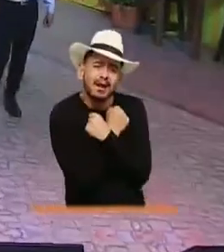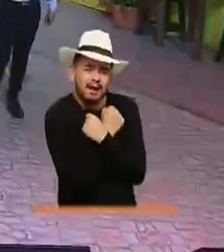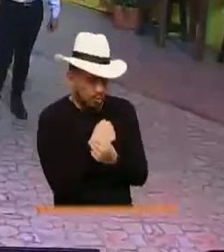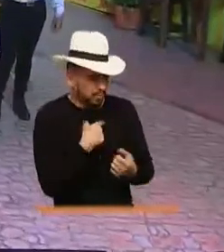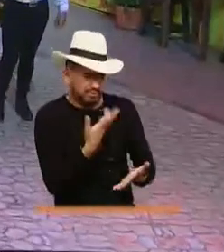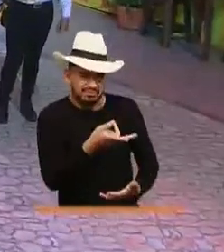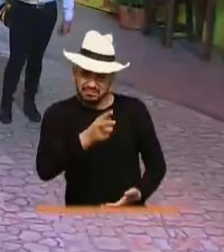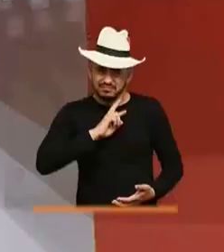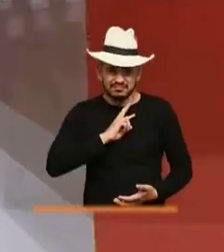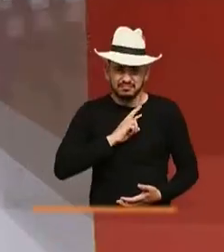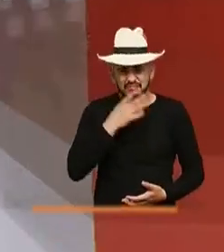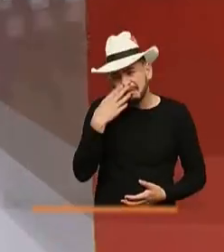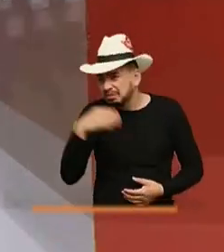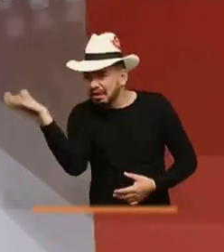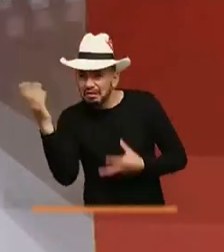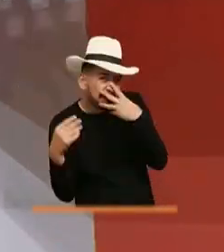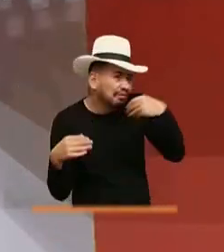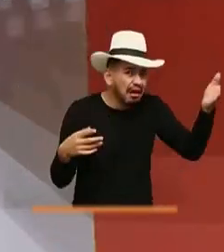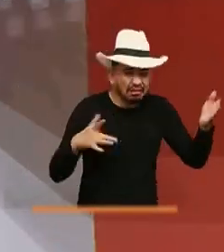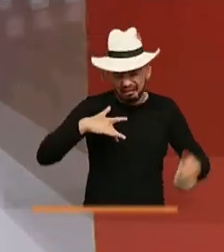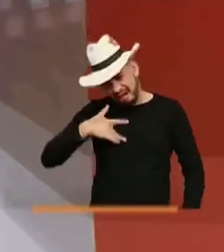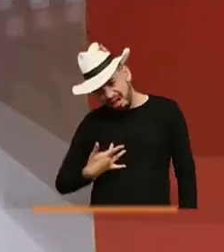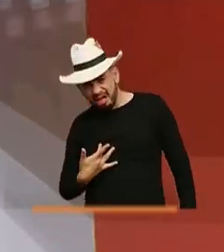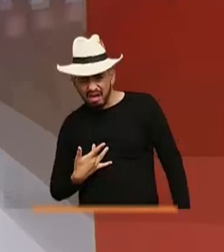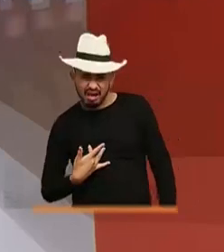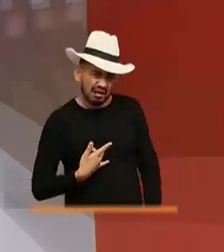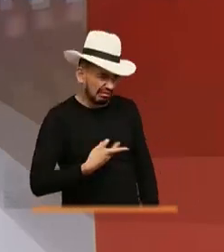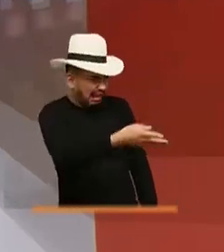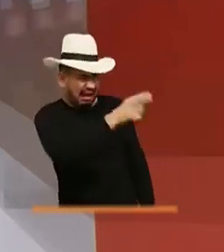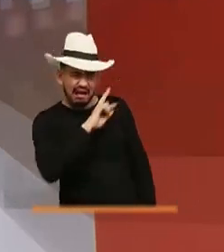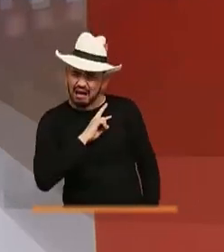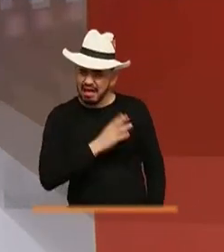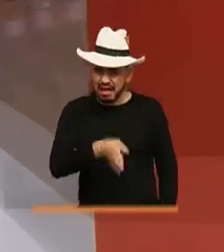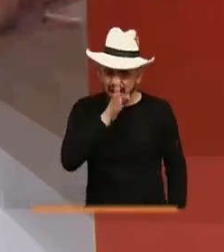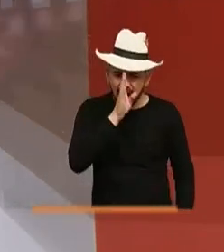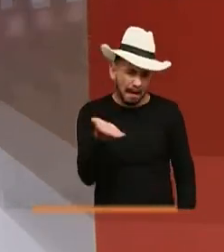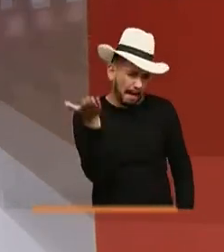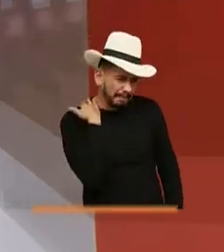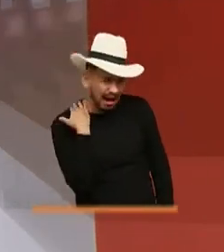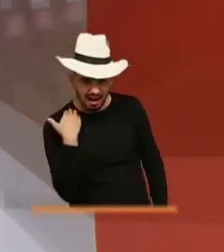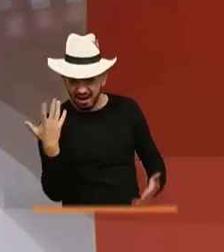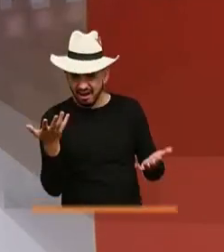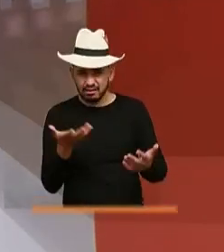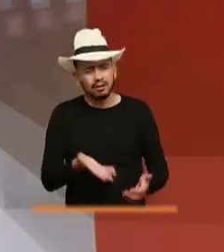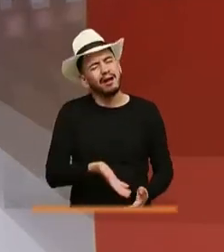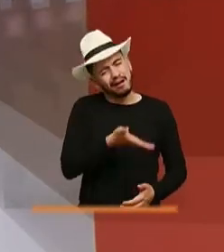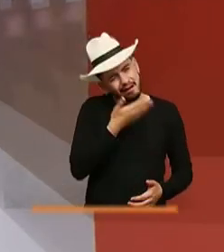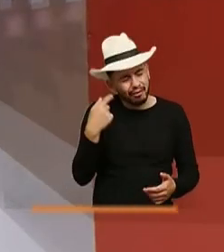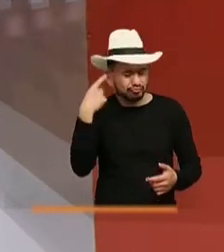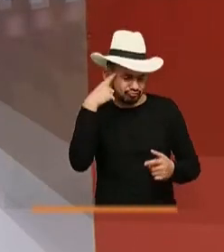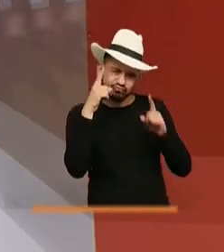funciona, por una traición fracasa, piense solo, esté tranquilo, es